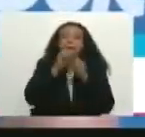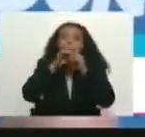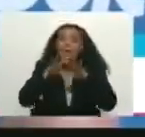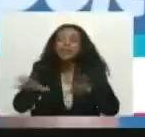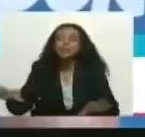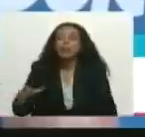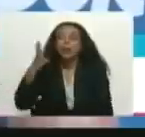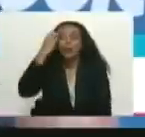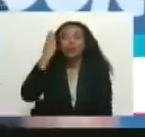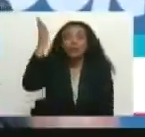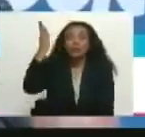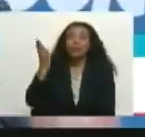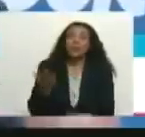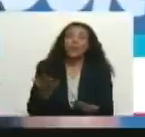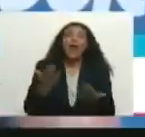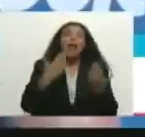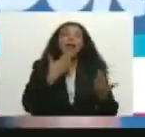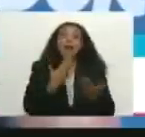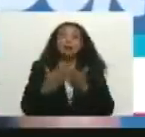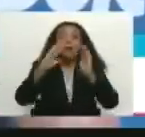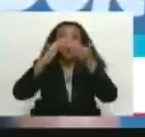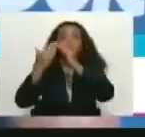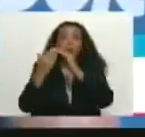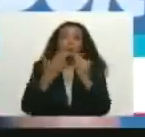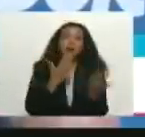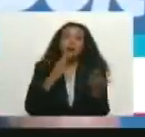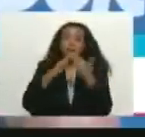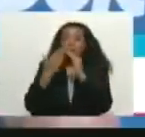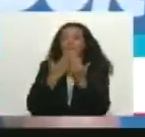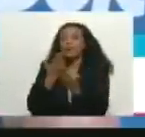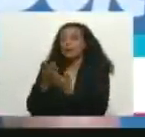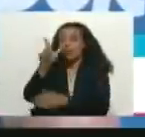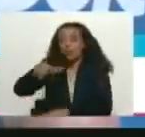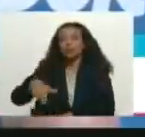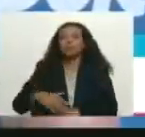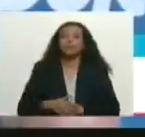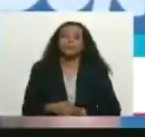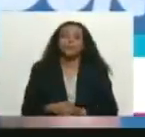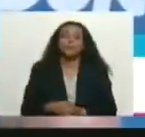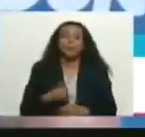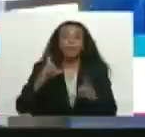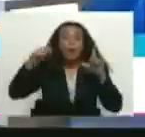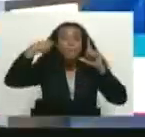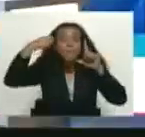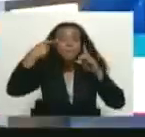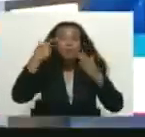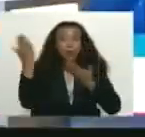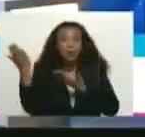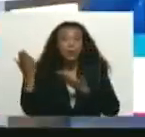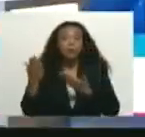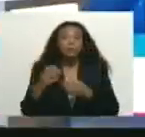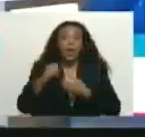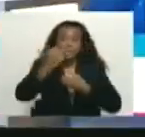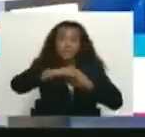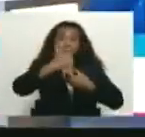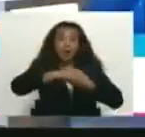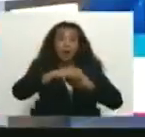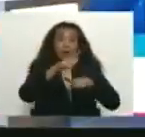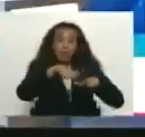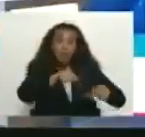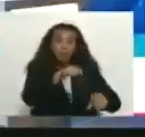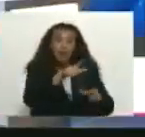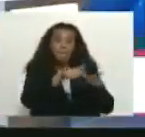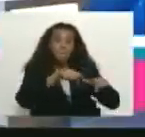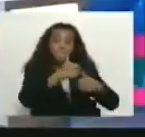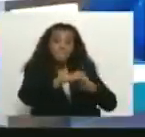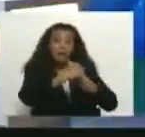y bueno, la comunidad les agradece de todo corazón. Vamos a ver el video allá en Maracaibo